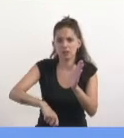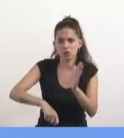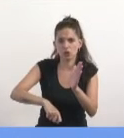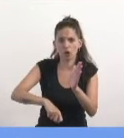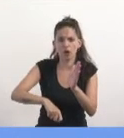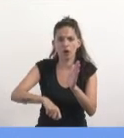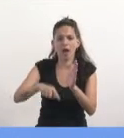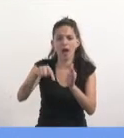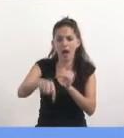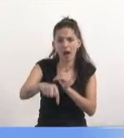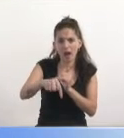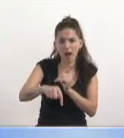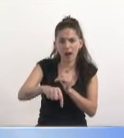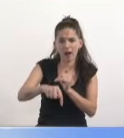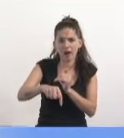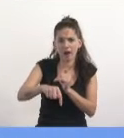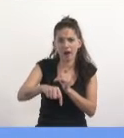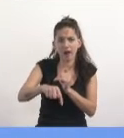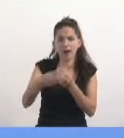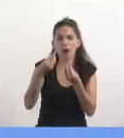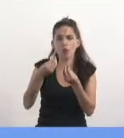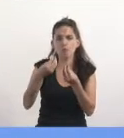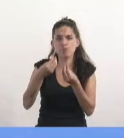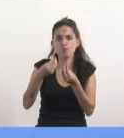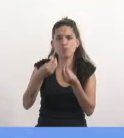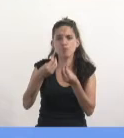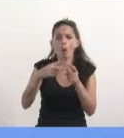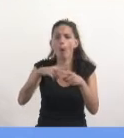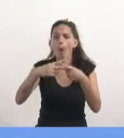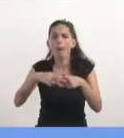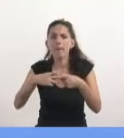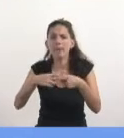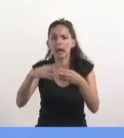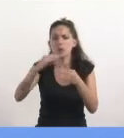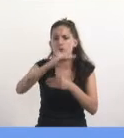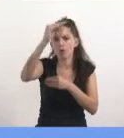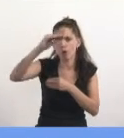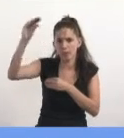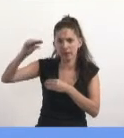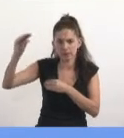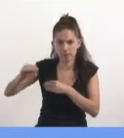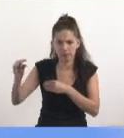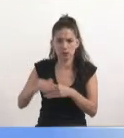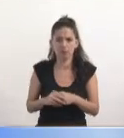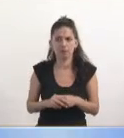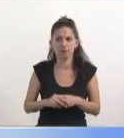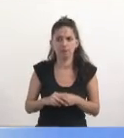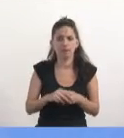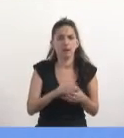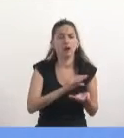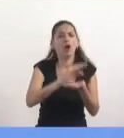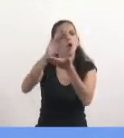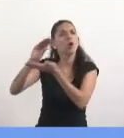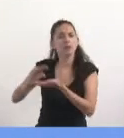como acá han sostenido, que deba ser por un mecanismo similar al de la coparticipación. La norma es clara, me voy a permitir leerla. No habrá transferencia